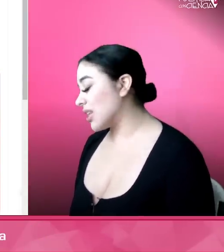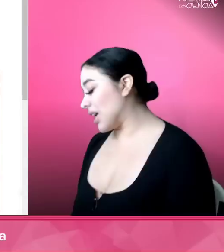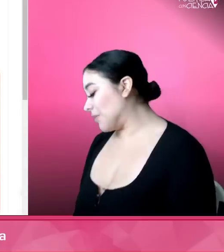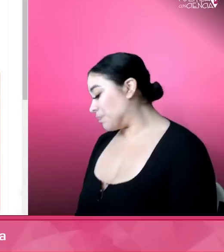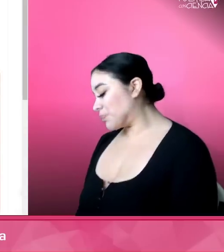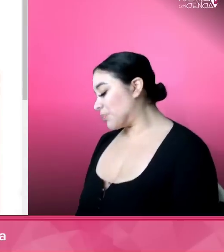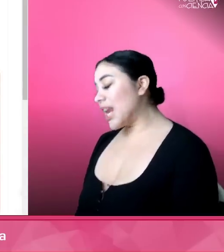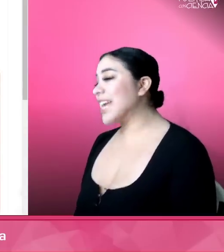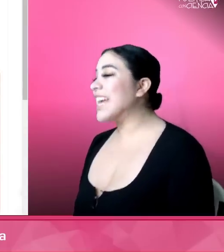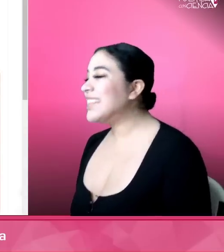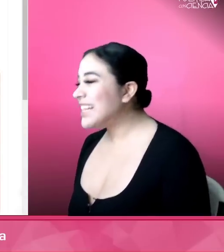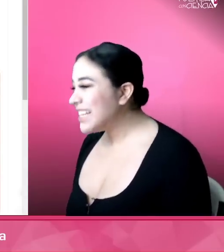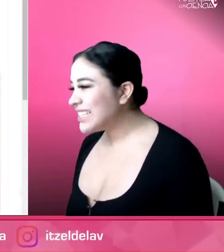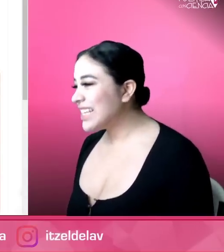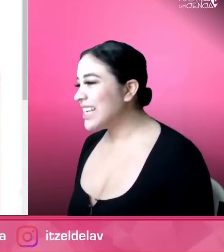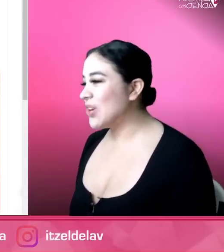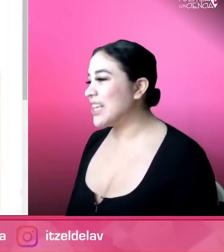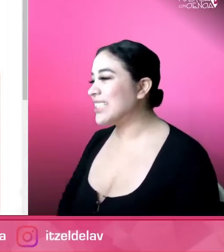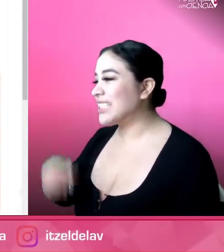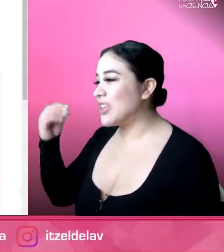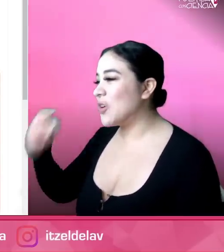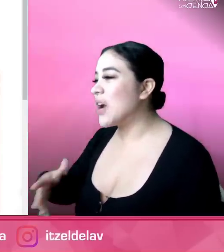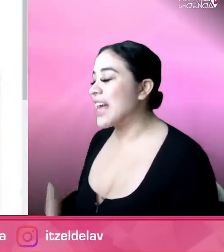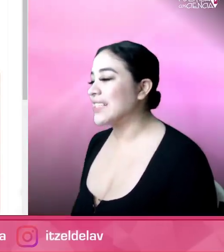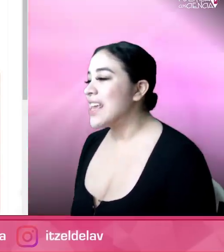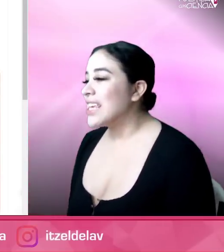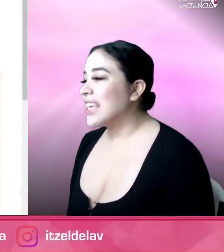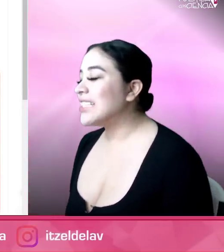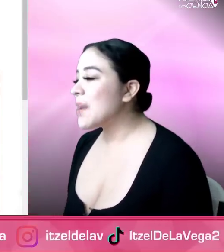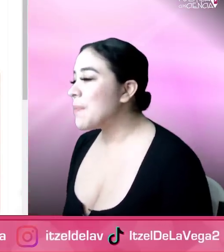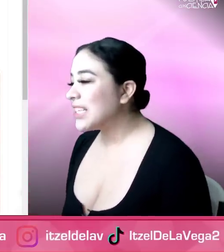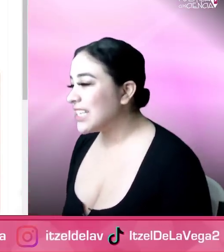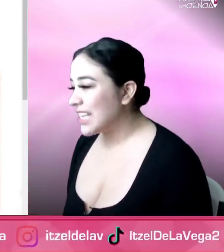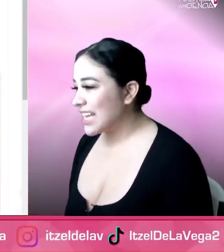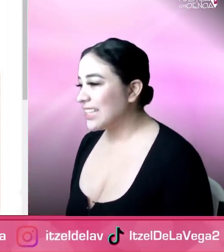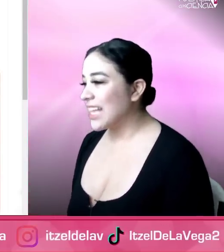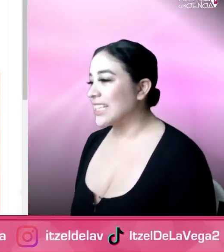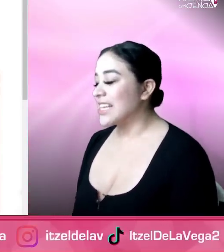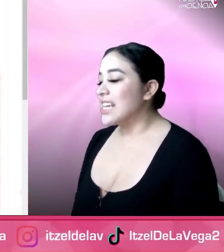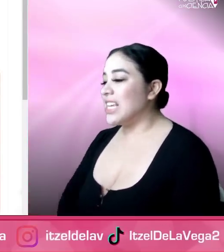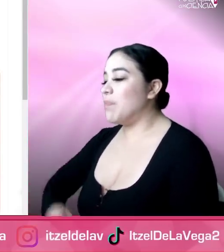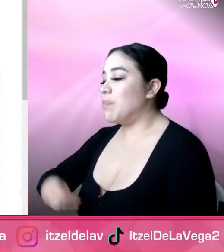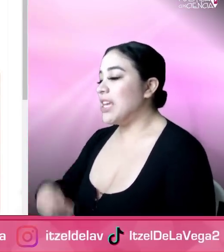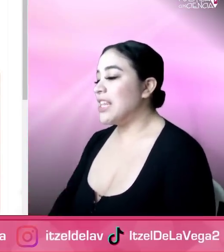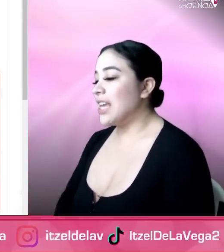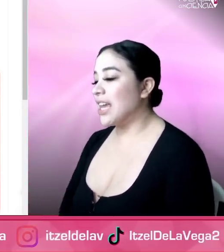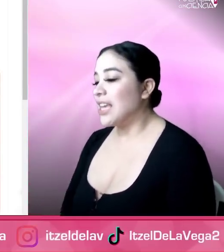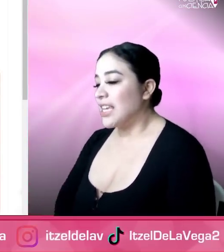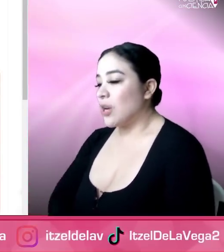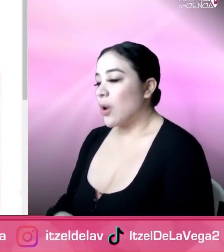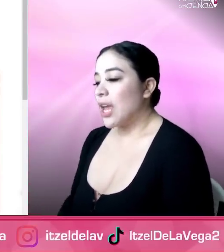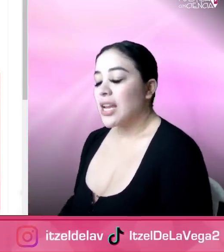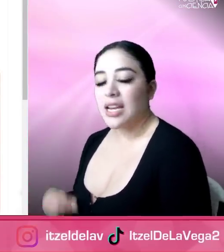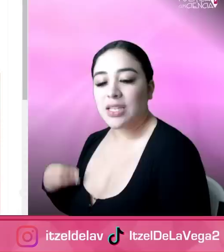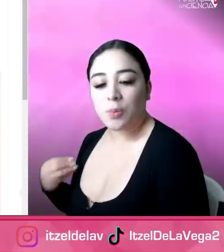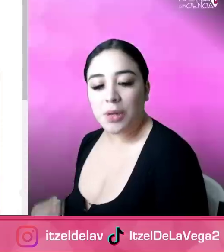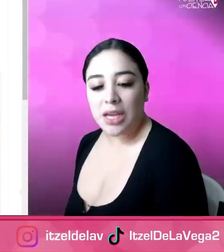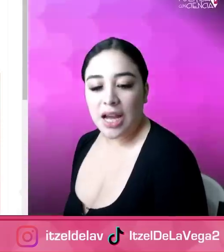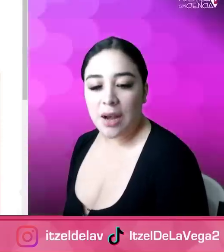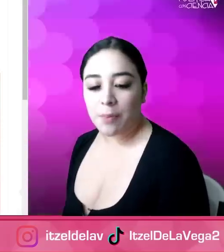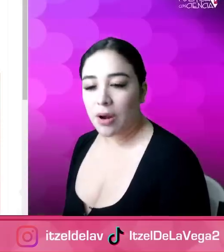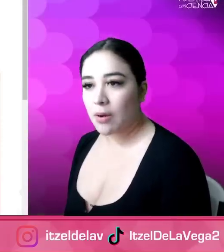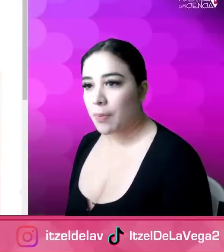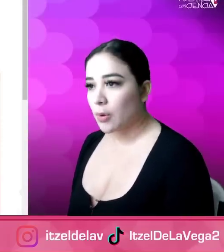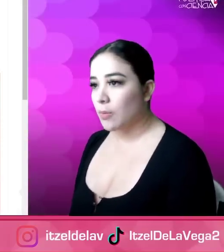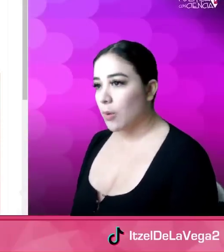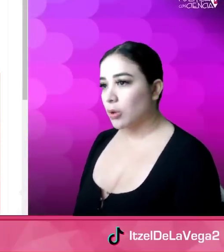de verdad, qué triste. Y hoy estas señoras quieren ser presidentas y piden y ruegan y le suplican